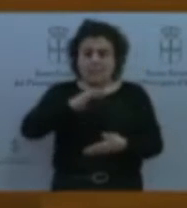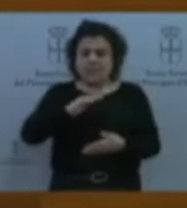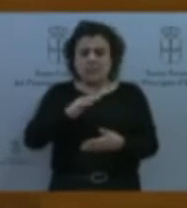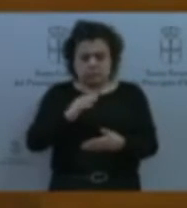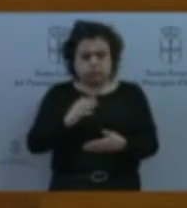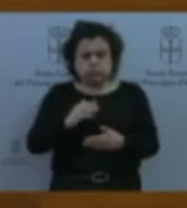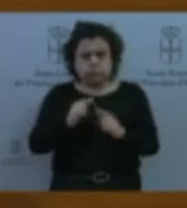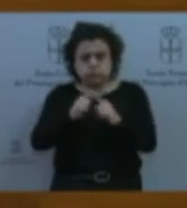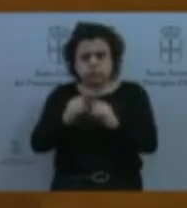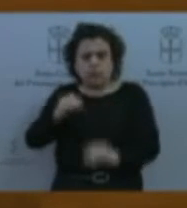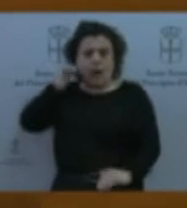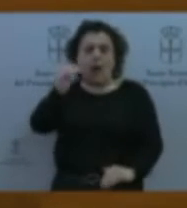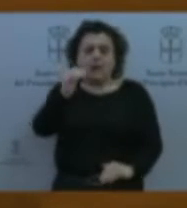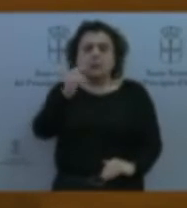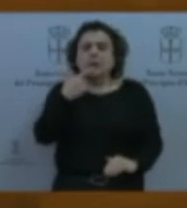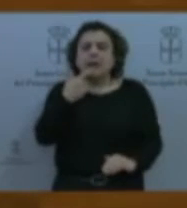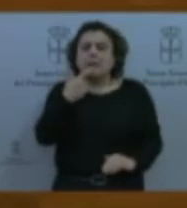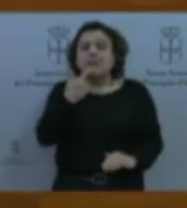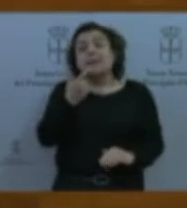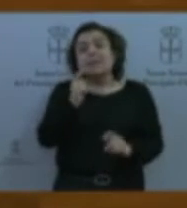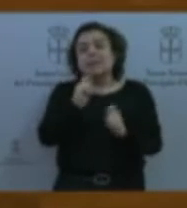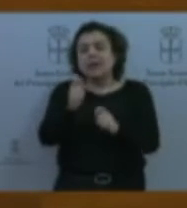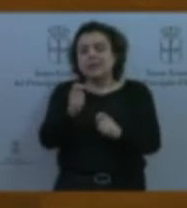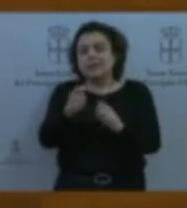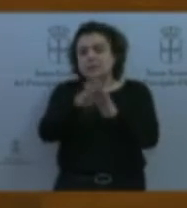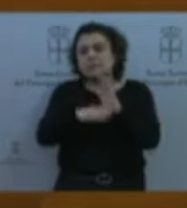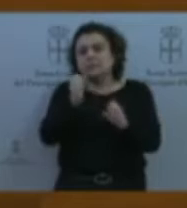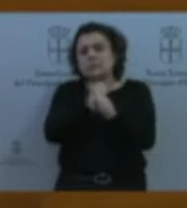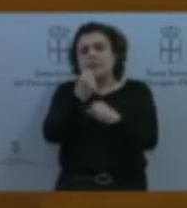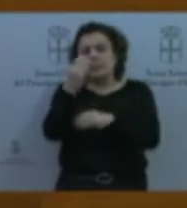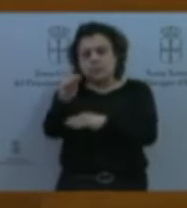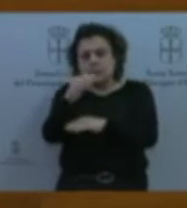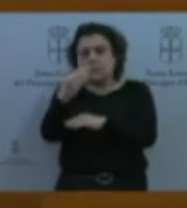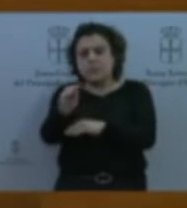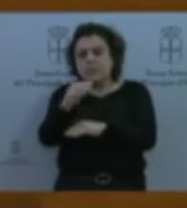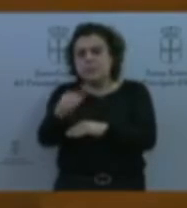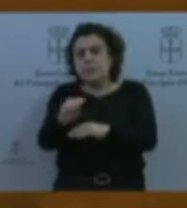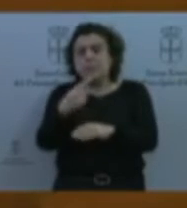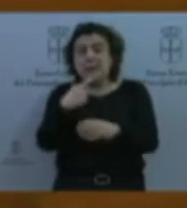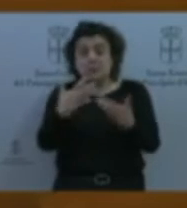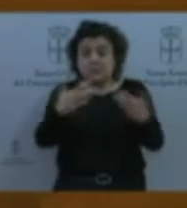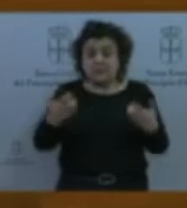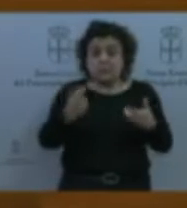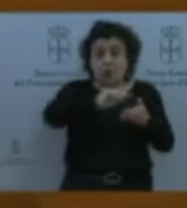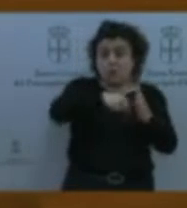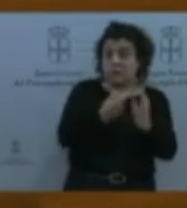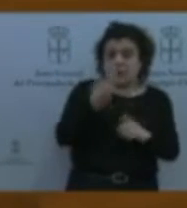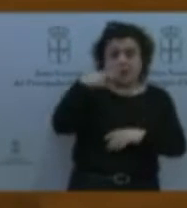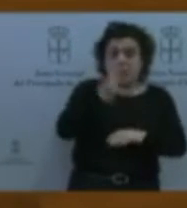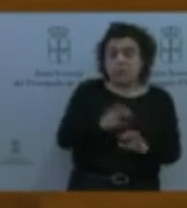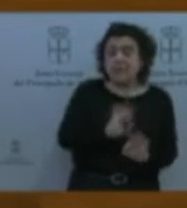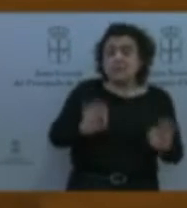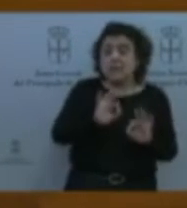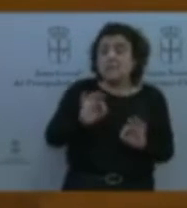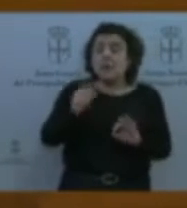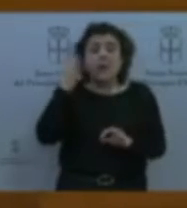en su jornada diaria, funciones que nunca están escritas, funciones que ni siquiera están reconocidas, pero que las mujeres van haciendo. Y van haciendo porque tenemos más dificultades a la hora